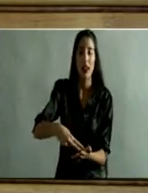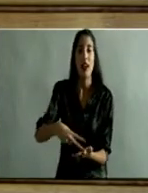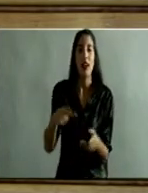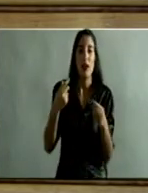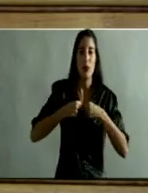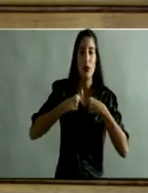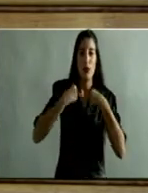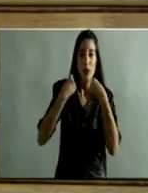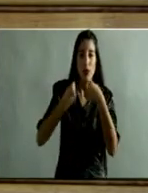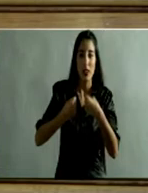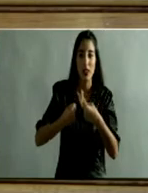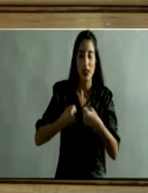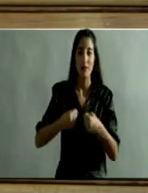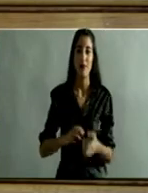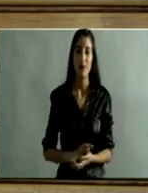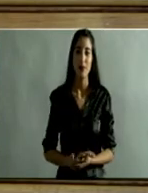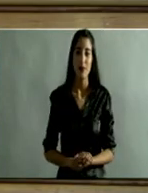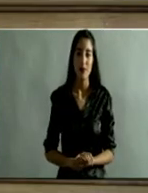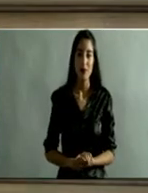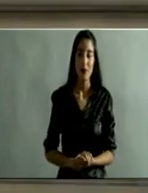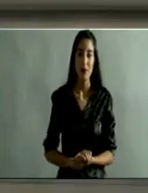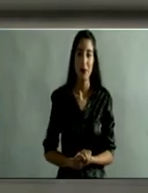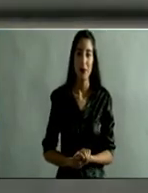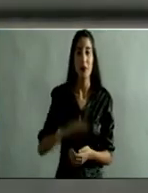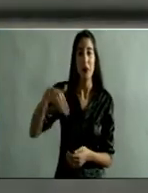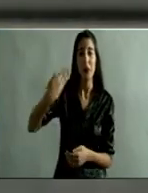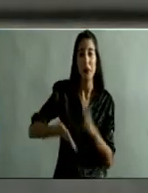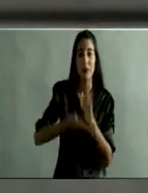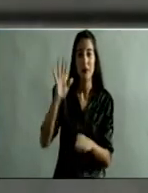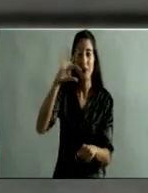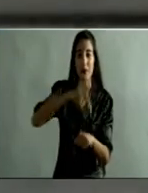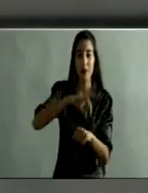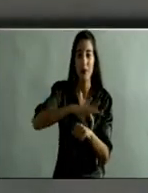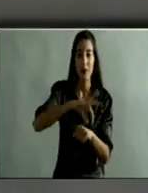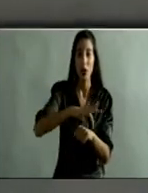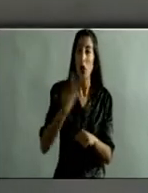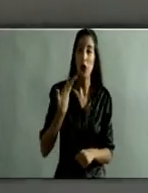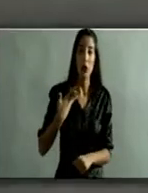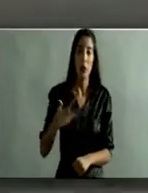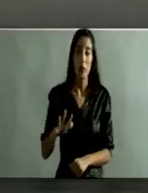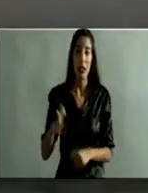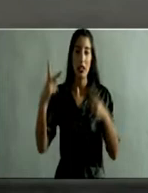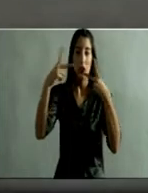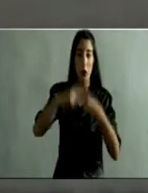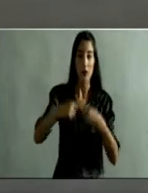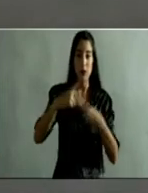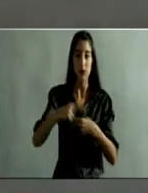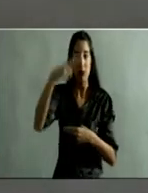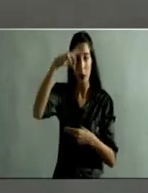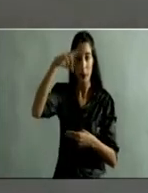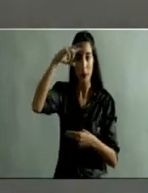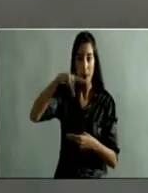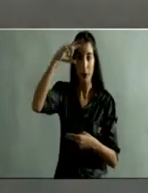en mi ovario izquierdo Luego consulté al médico porque no era normal que se me cortara la menstruación